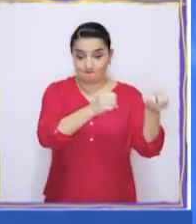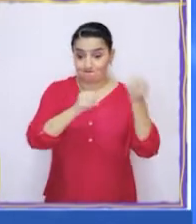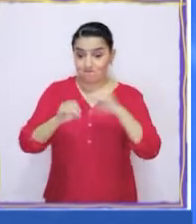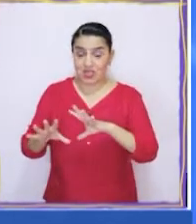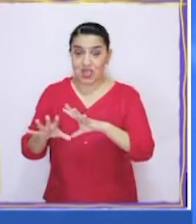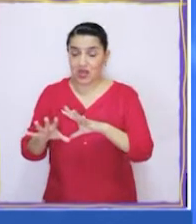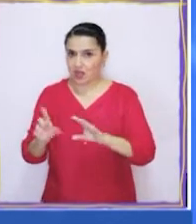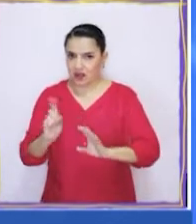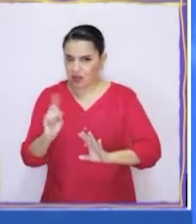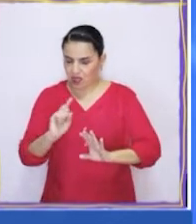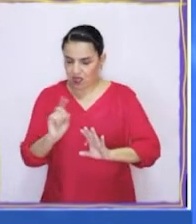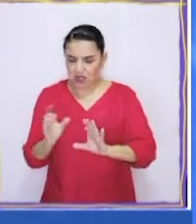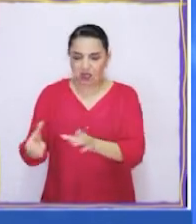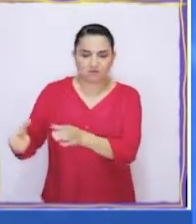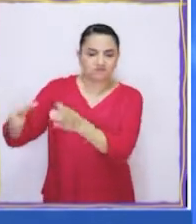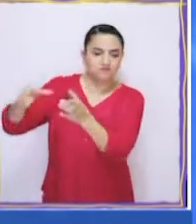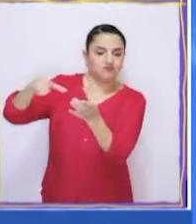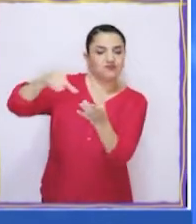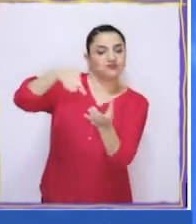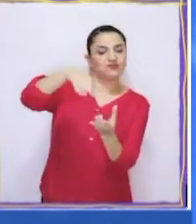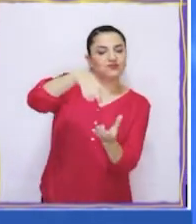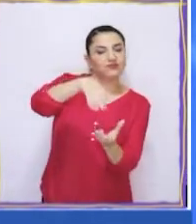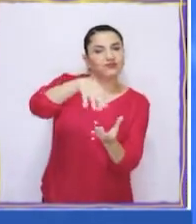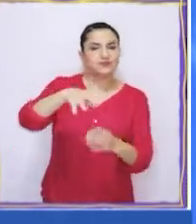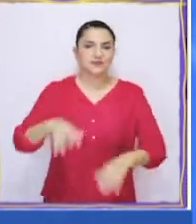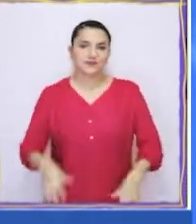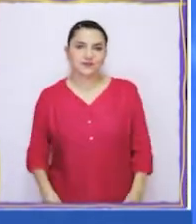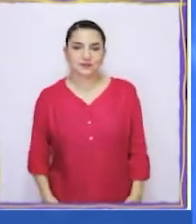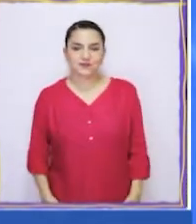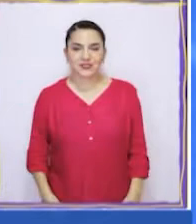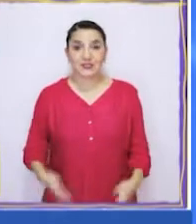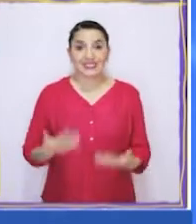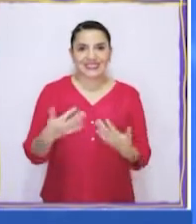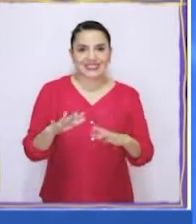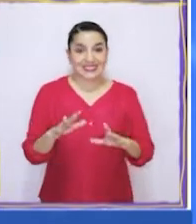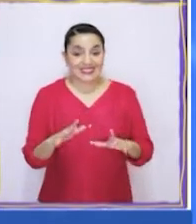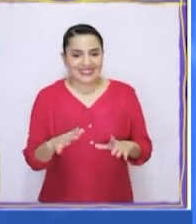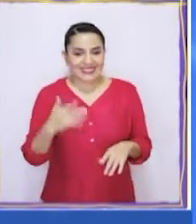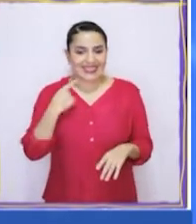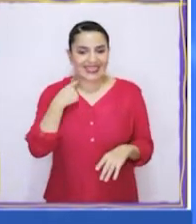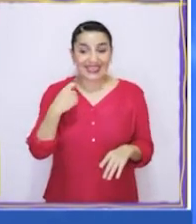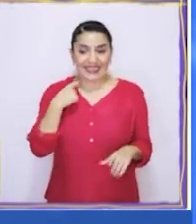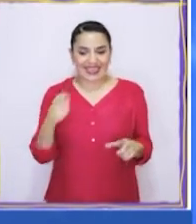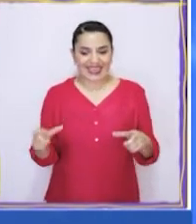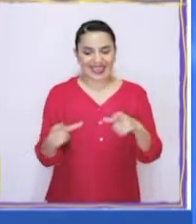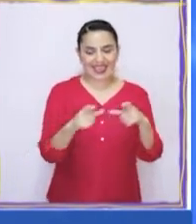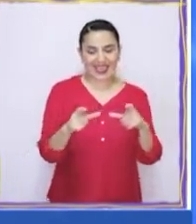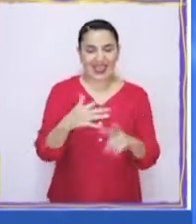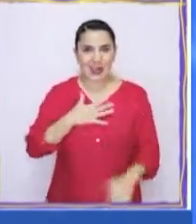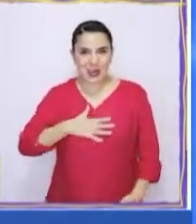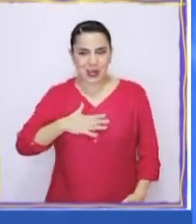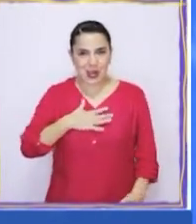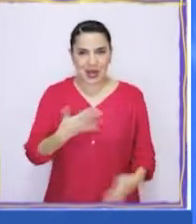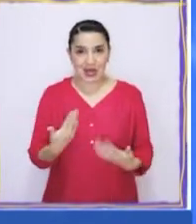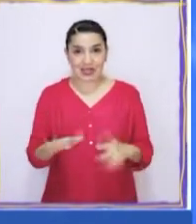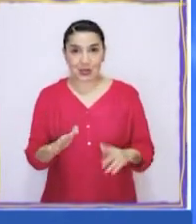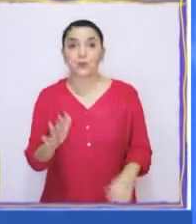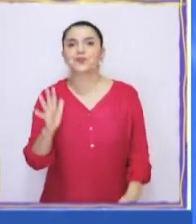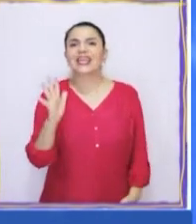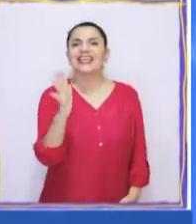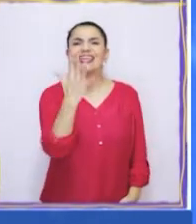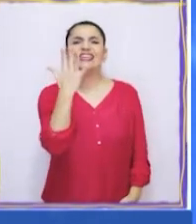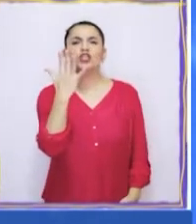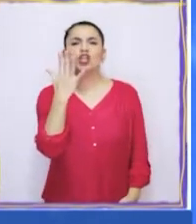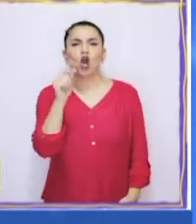pierda nada de la mezcla qué va a quedar pero fabuloso quinto